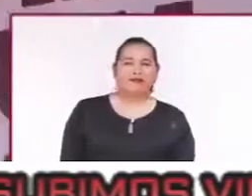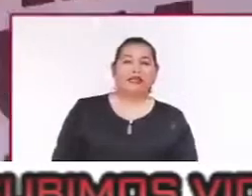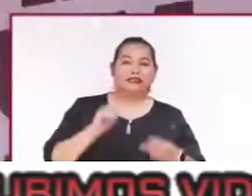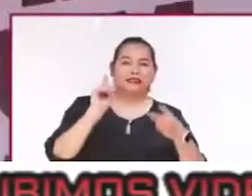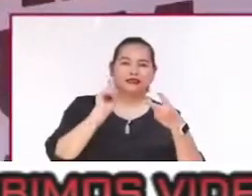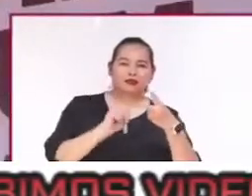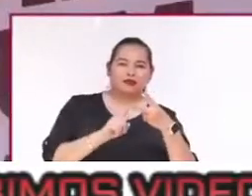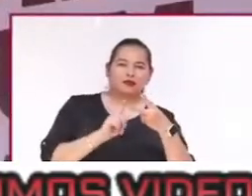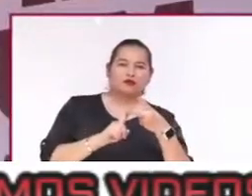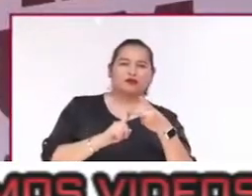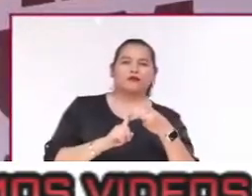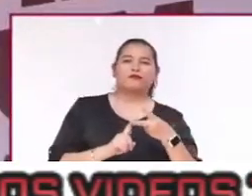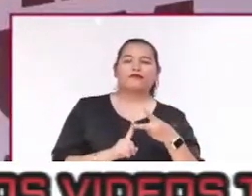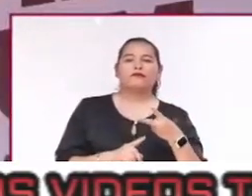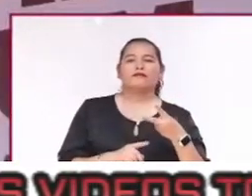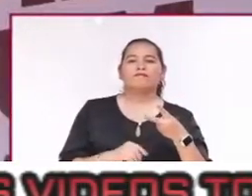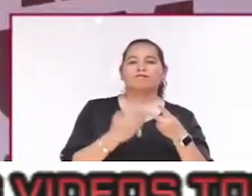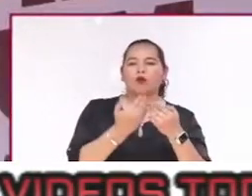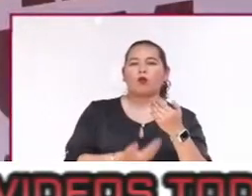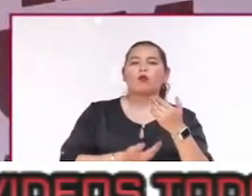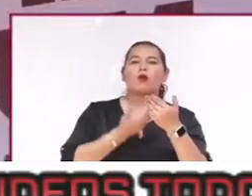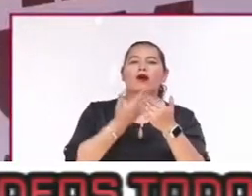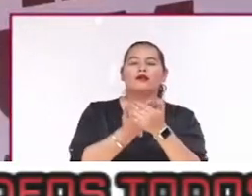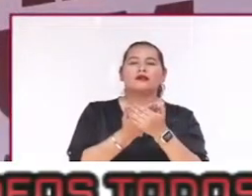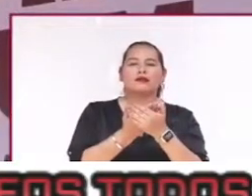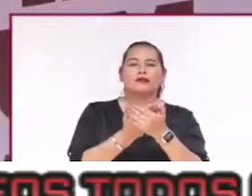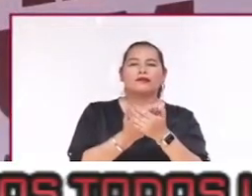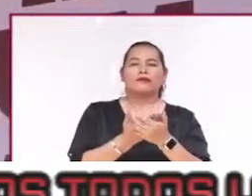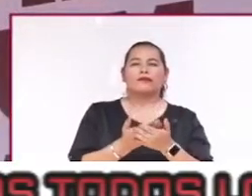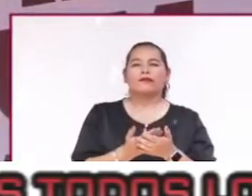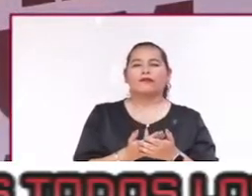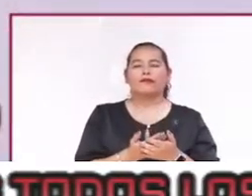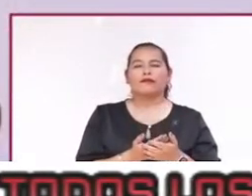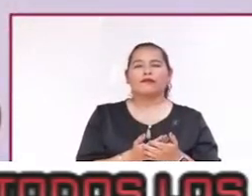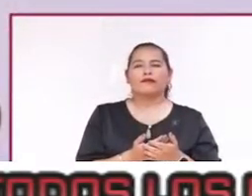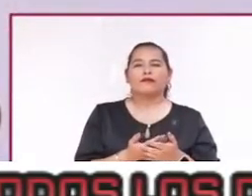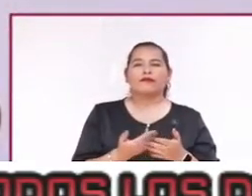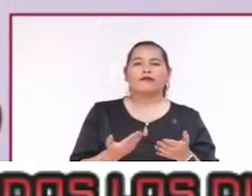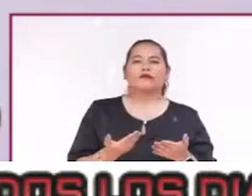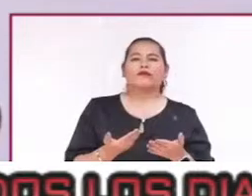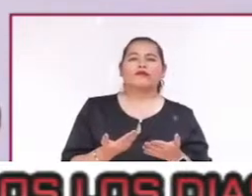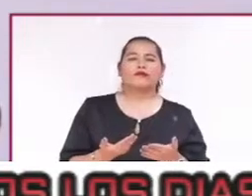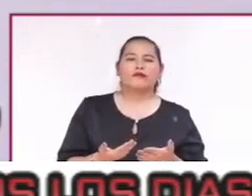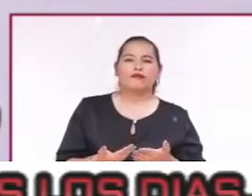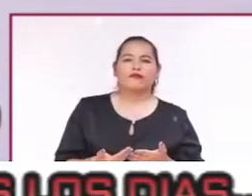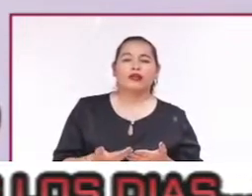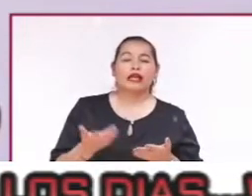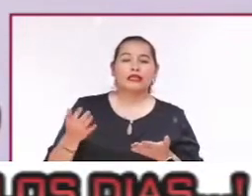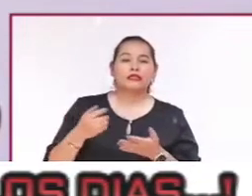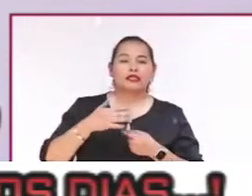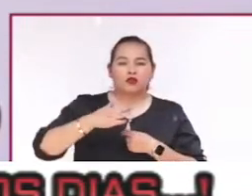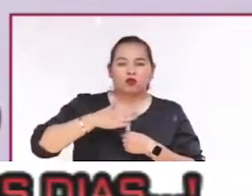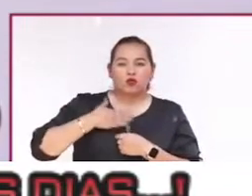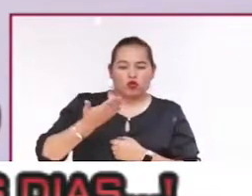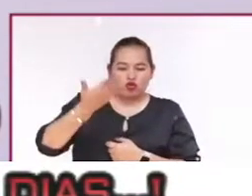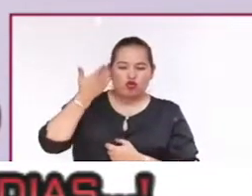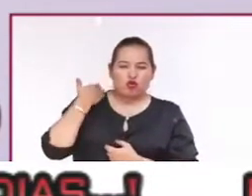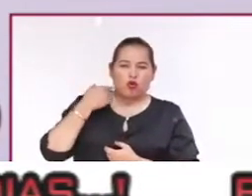Segundo programa social que les propongo. Es uno que hice en la Ciudad de México como jefa de